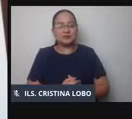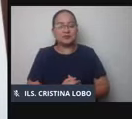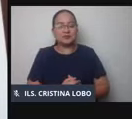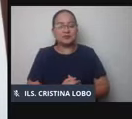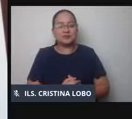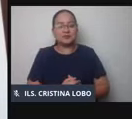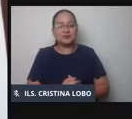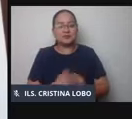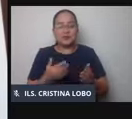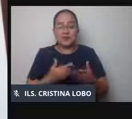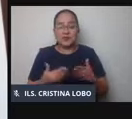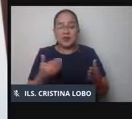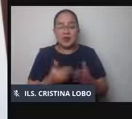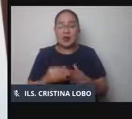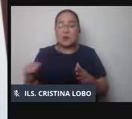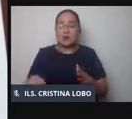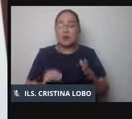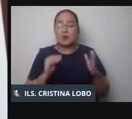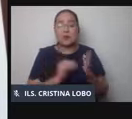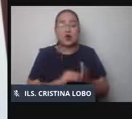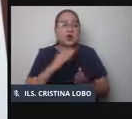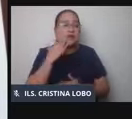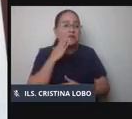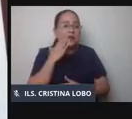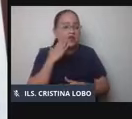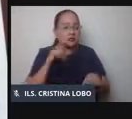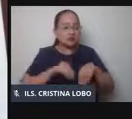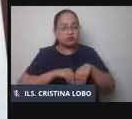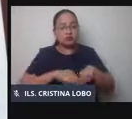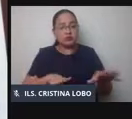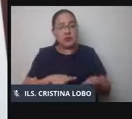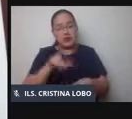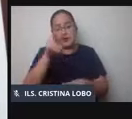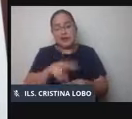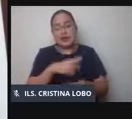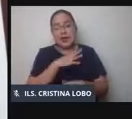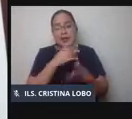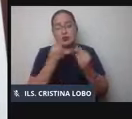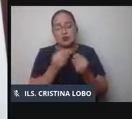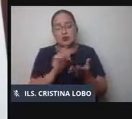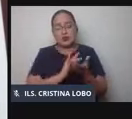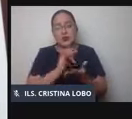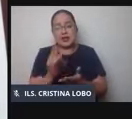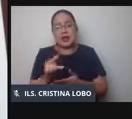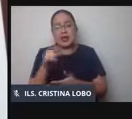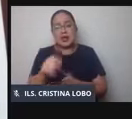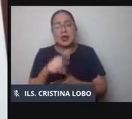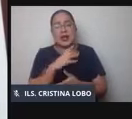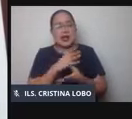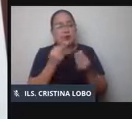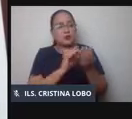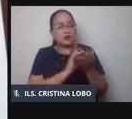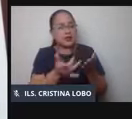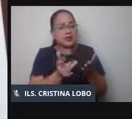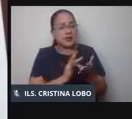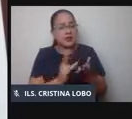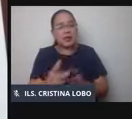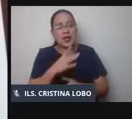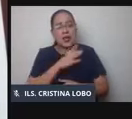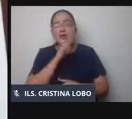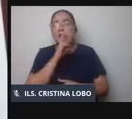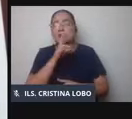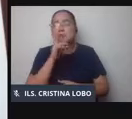Vamos a poner aquí en las redes que ya estamos en vivo. Muchas gracias. Es que nos están comentando desde aquí. Muchas gracias. Estoy